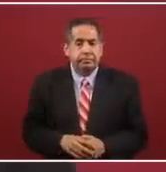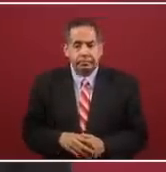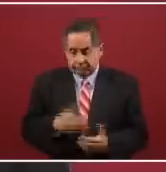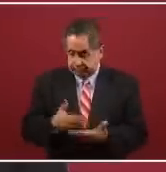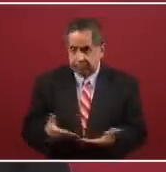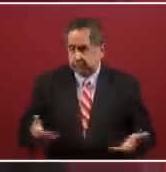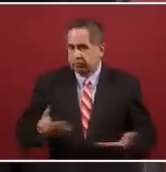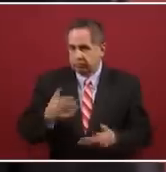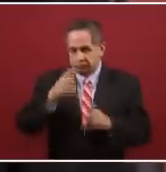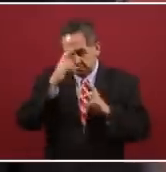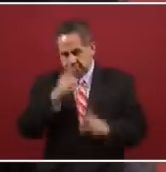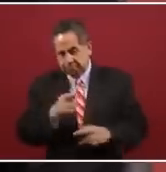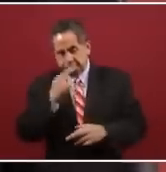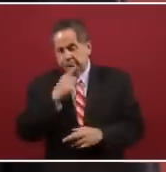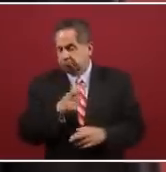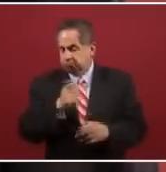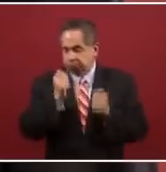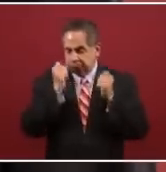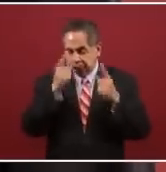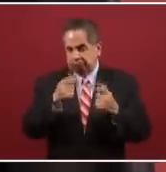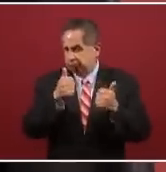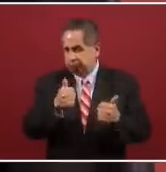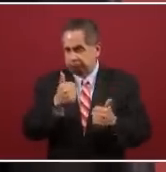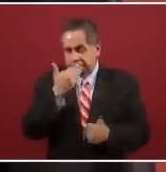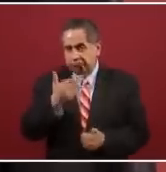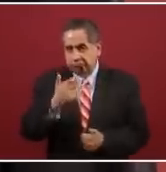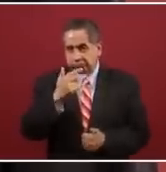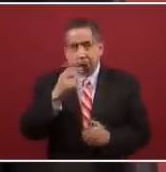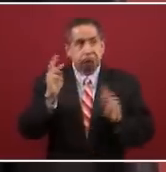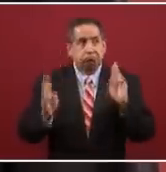ahora en todo el mundo.